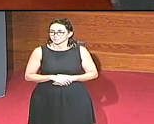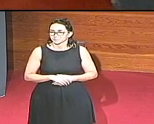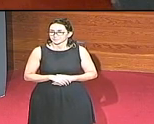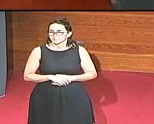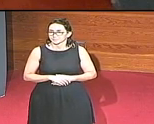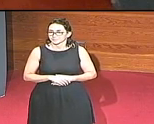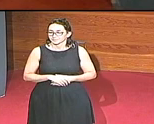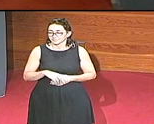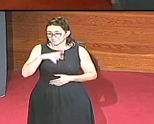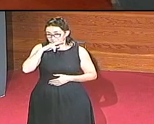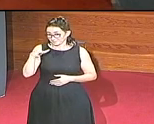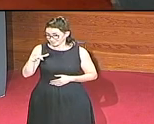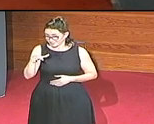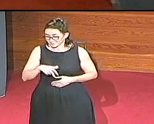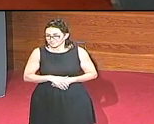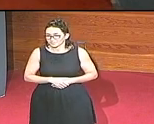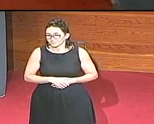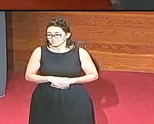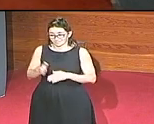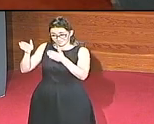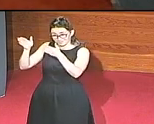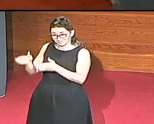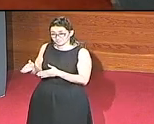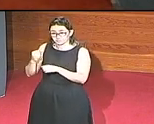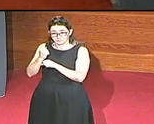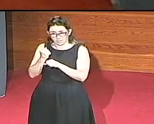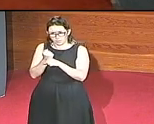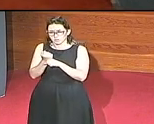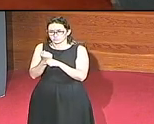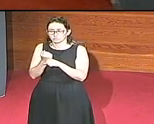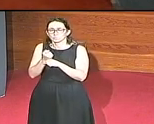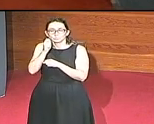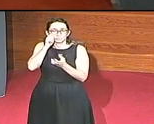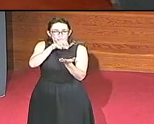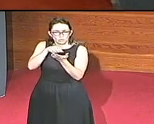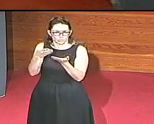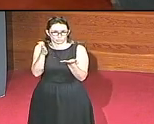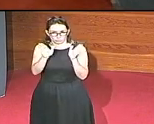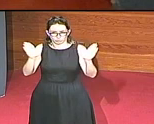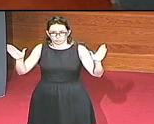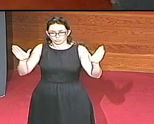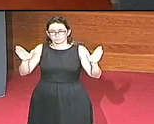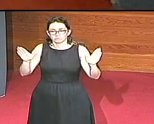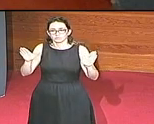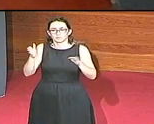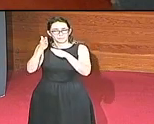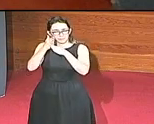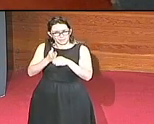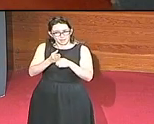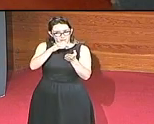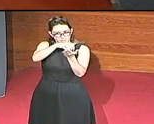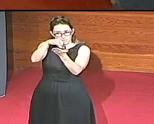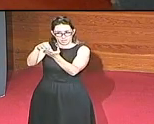decía que los trabajos de josemi han sido expuestos en museos y forman parte de manera permanente en distintas